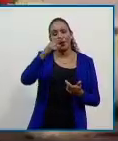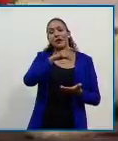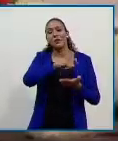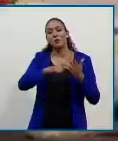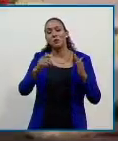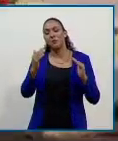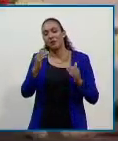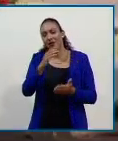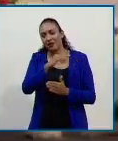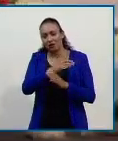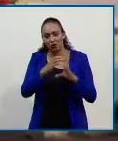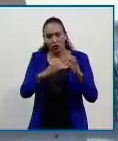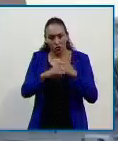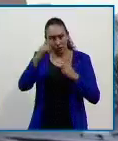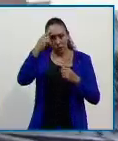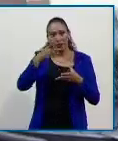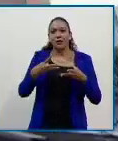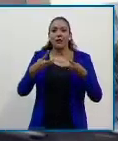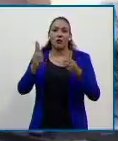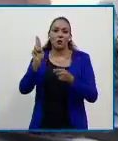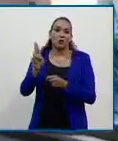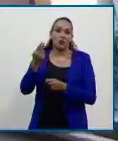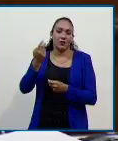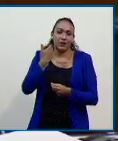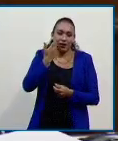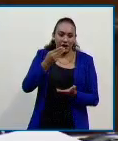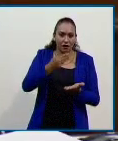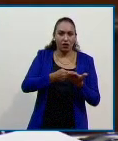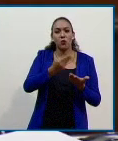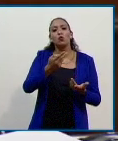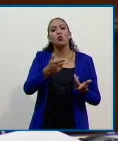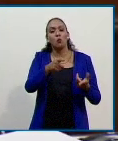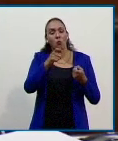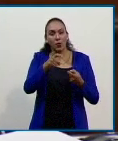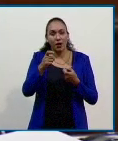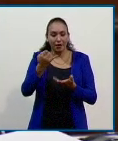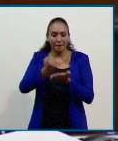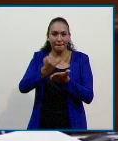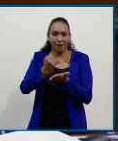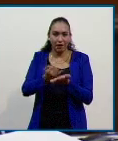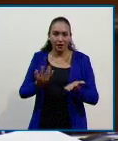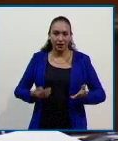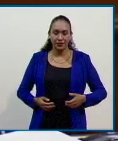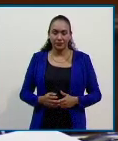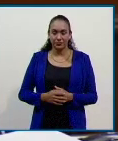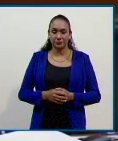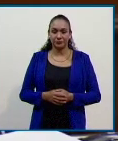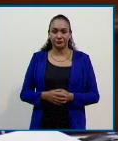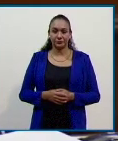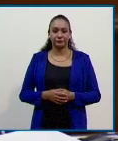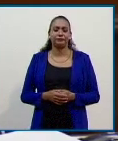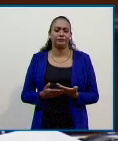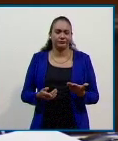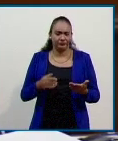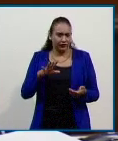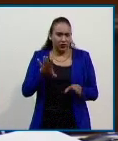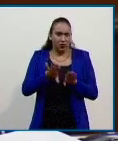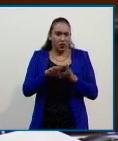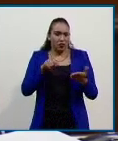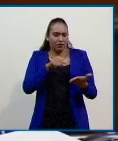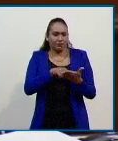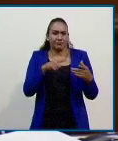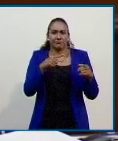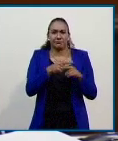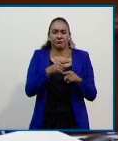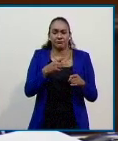para contribuir al gasto de universidades públicas. Los impuestos adicionales tildados de inconstitucionalidad